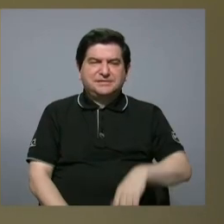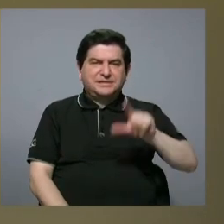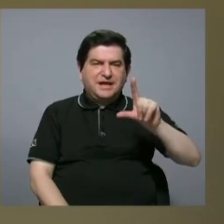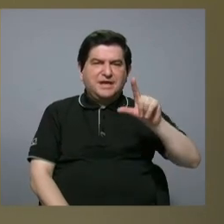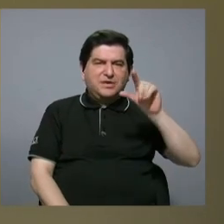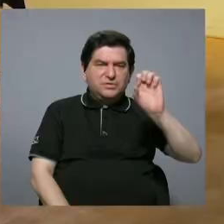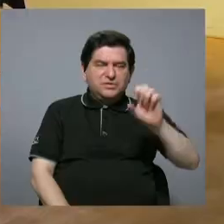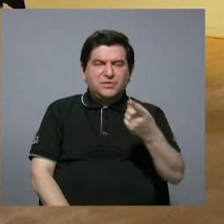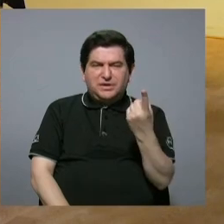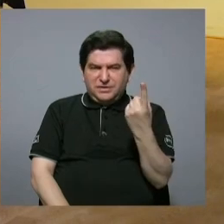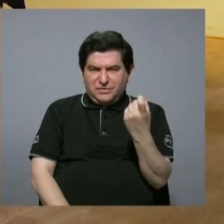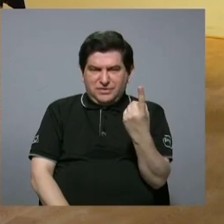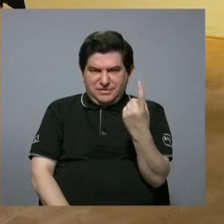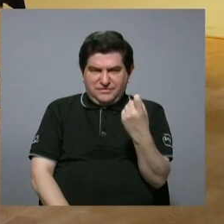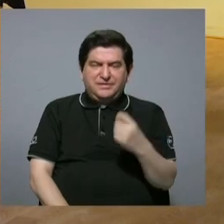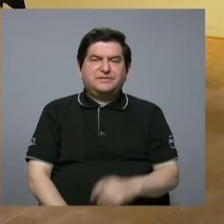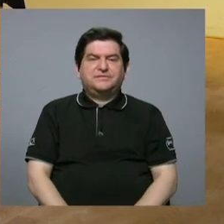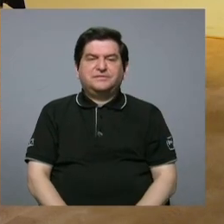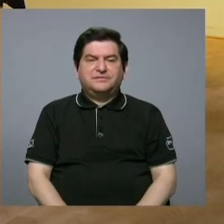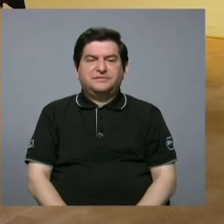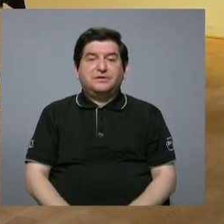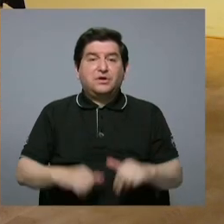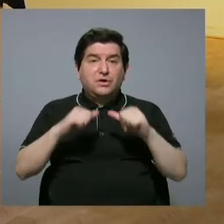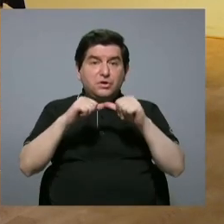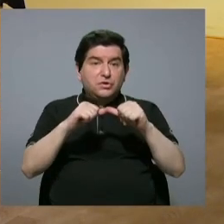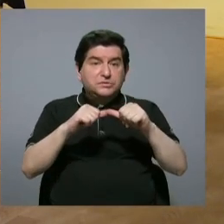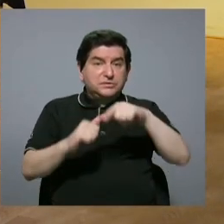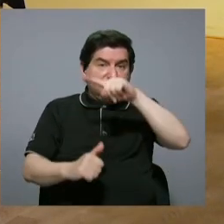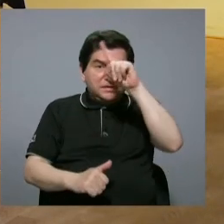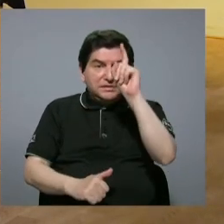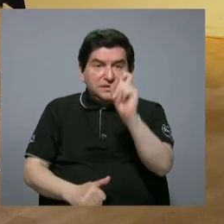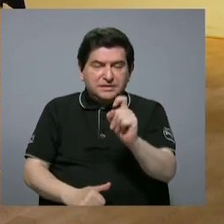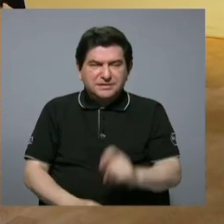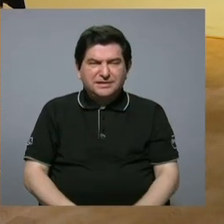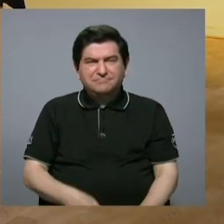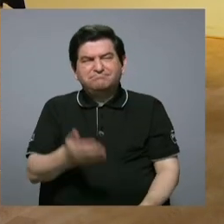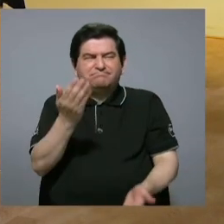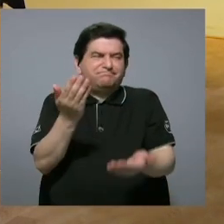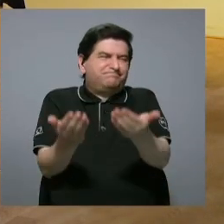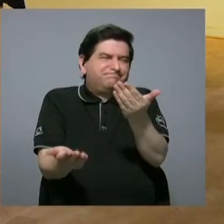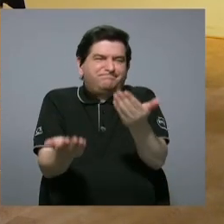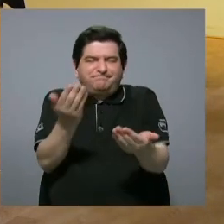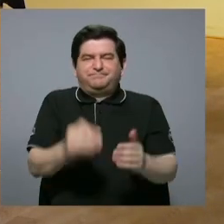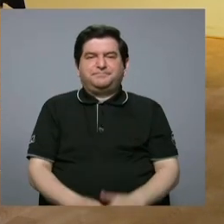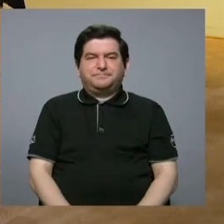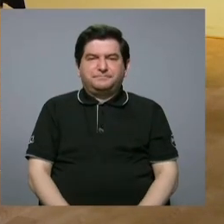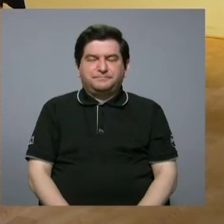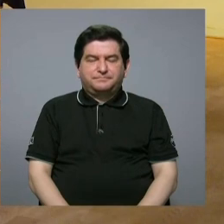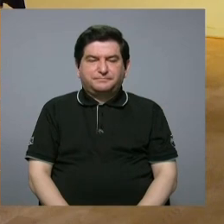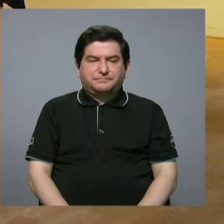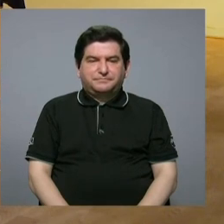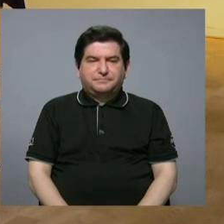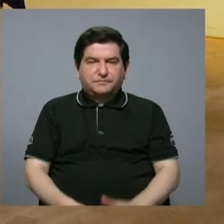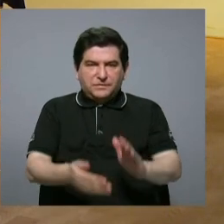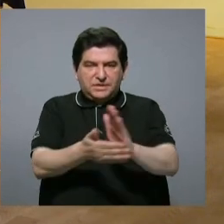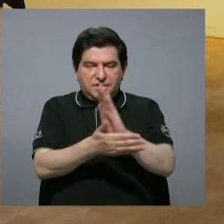un poquito, porque lo siguiente que queríamos plantear es un poco ir hacia el Tratado de